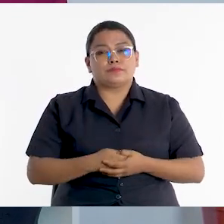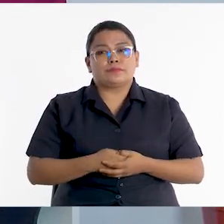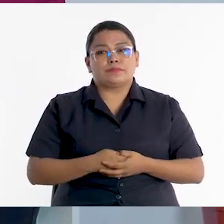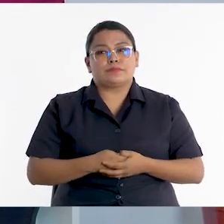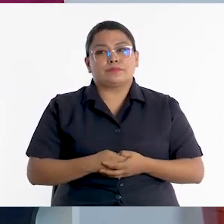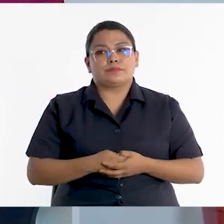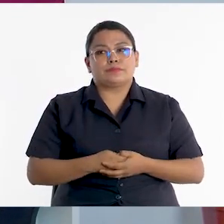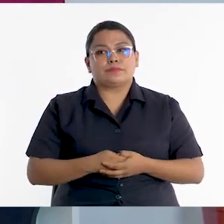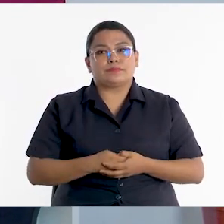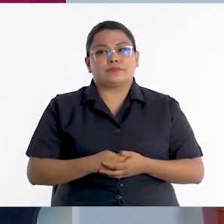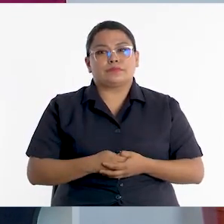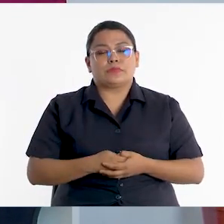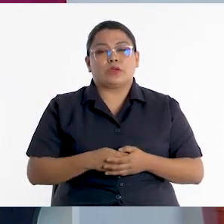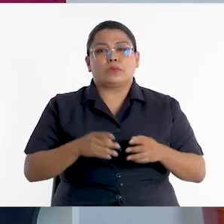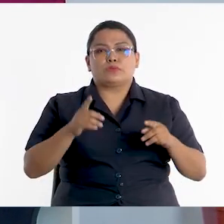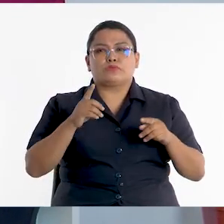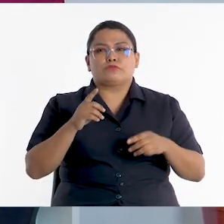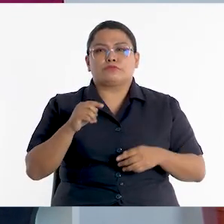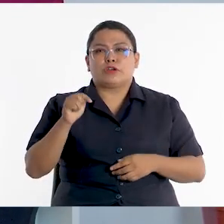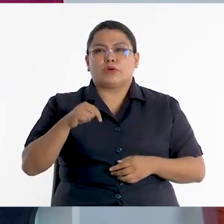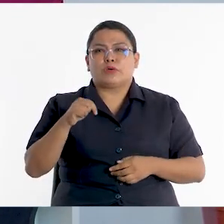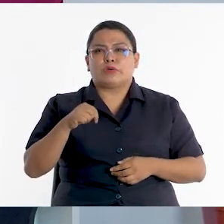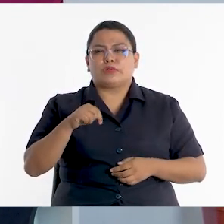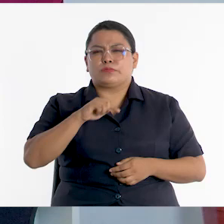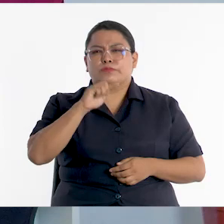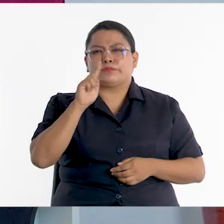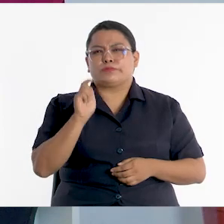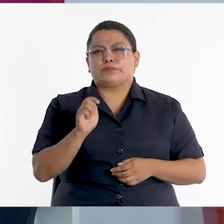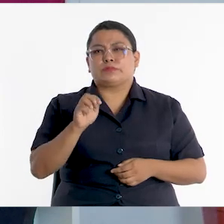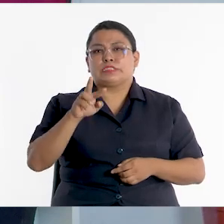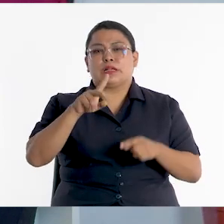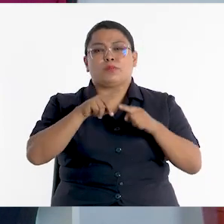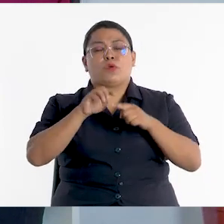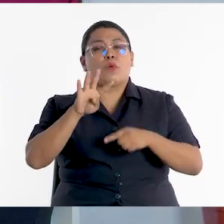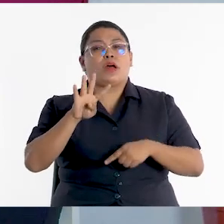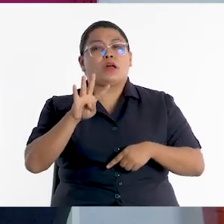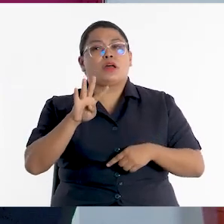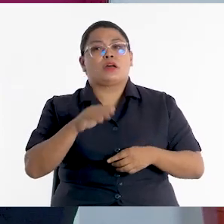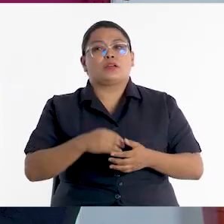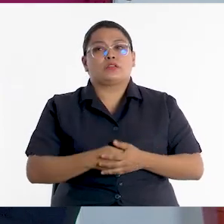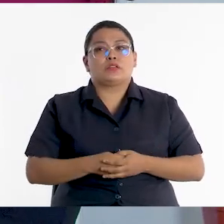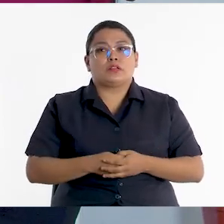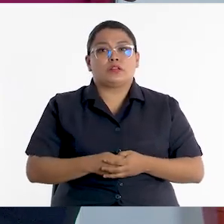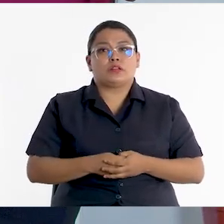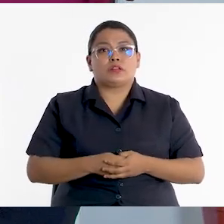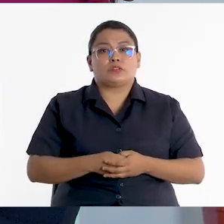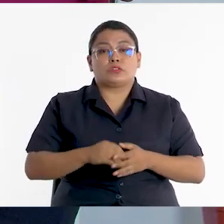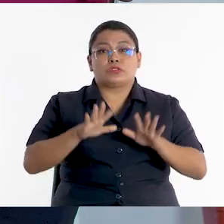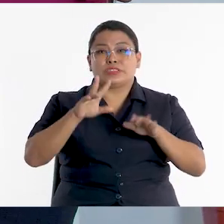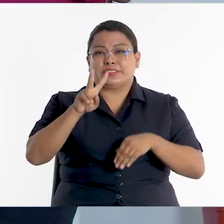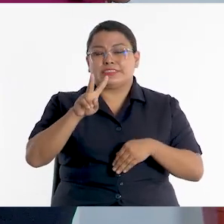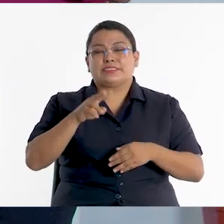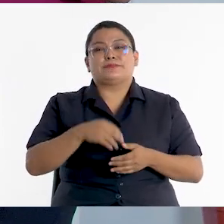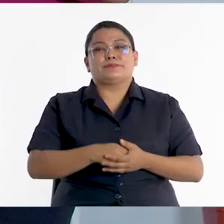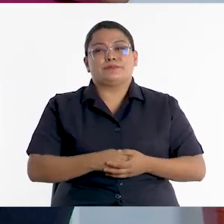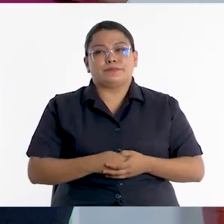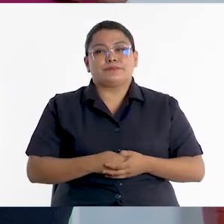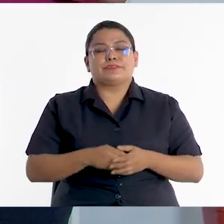teníamos, la multiplicación que te debo preguntar es 3 por 4. 3 por 4 es 12,